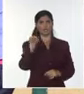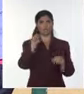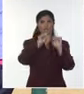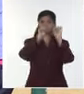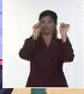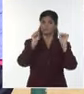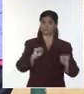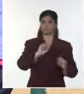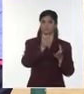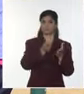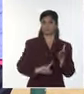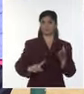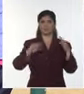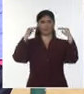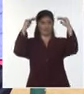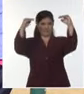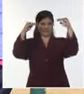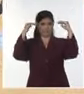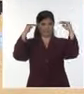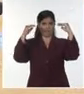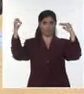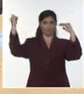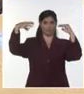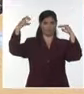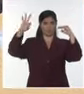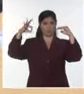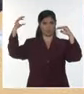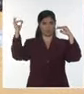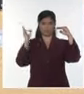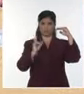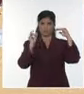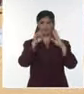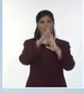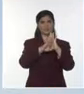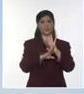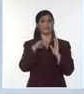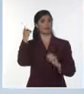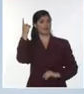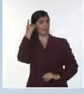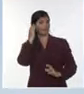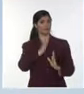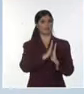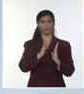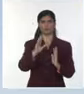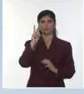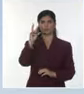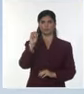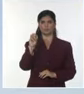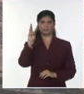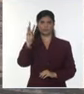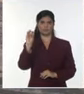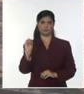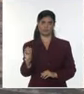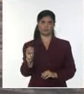energía sostenible como parte del Programa Nacional hasta el 2030 para el cambio de la matriz